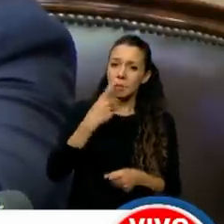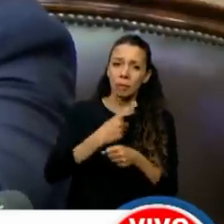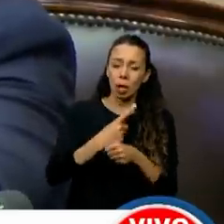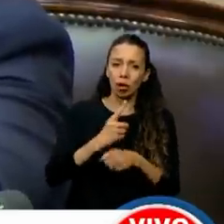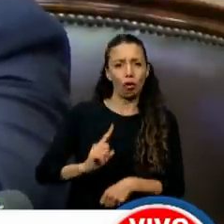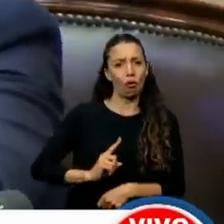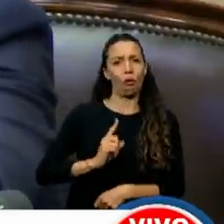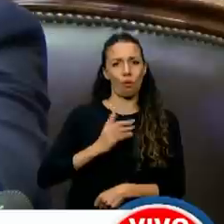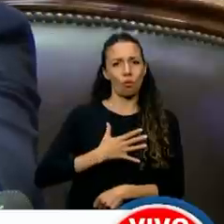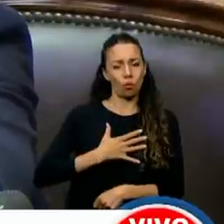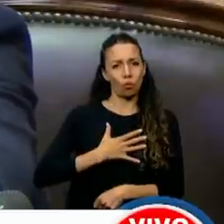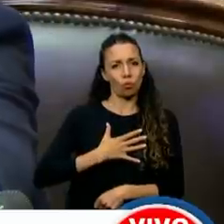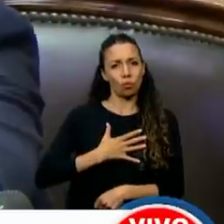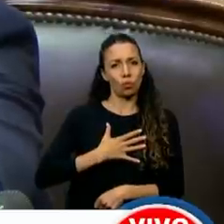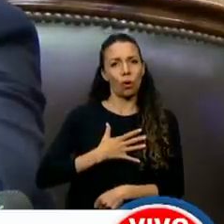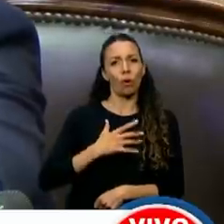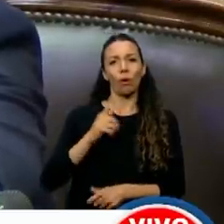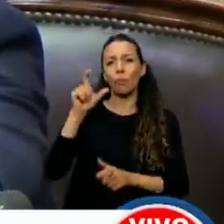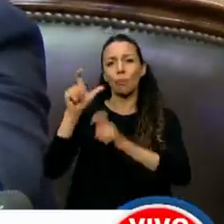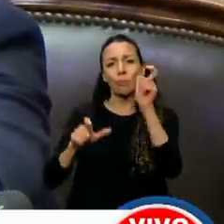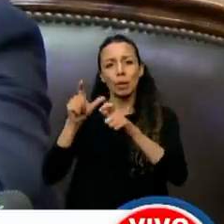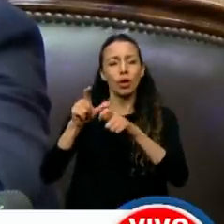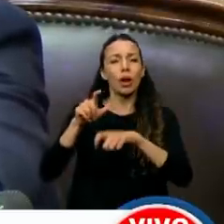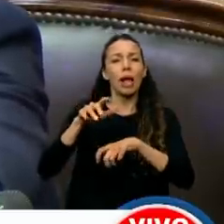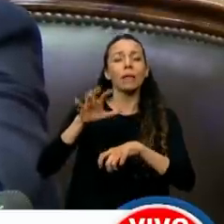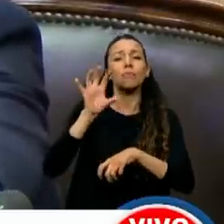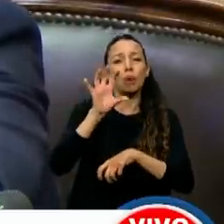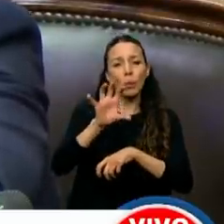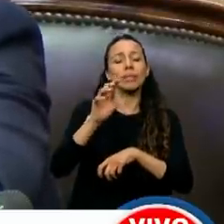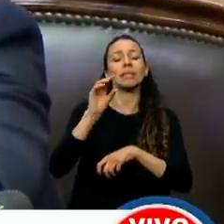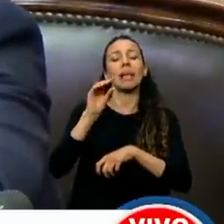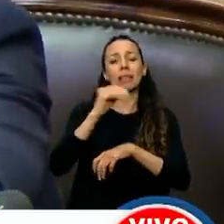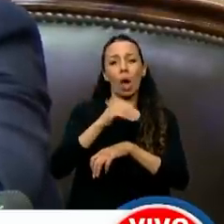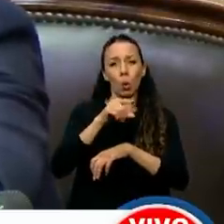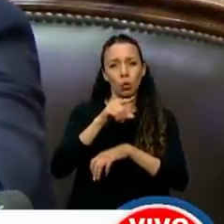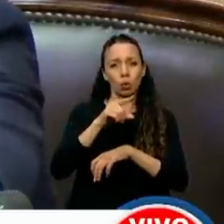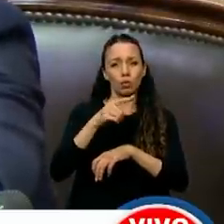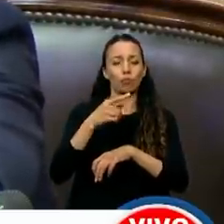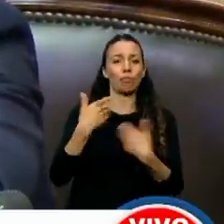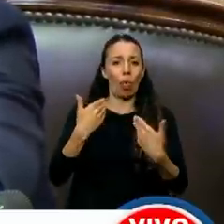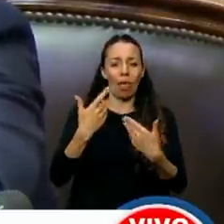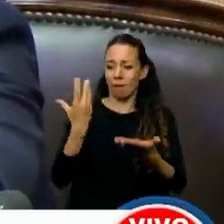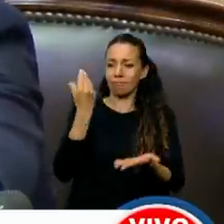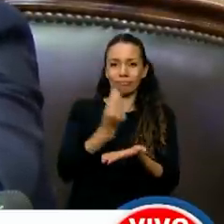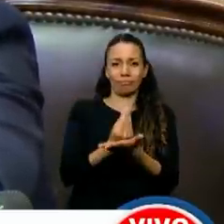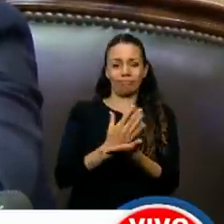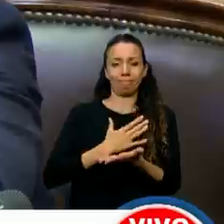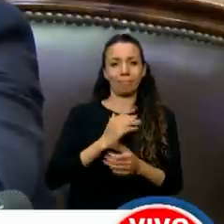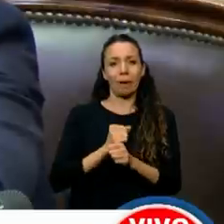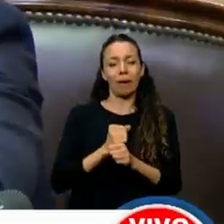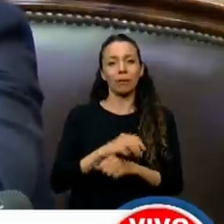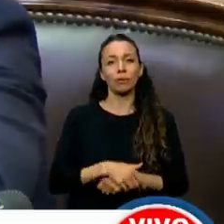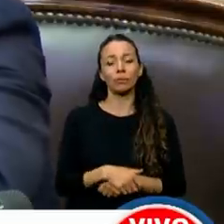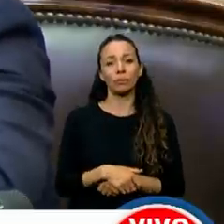representar a los vecinos de santa cruz en segundo lugar mi